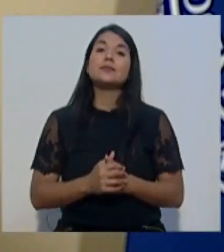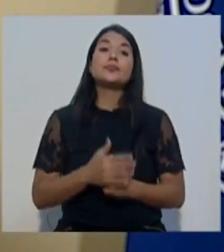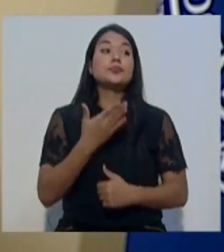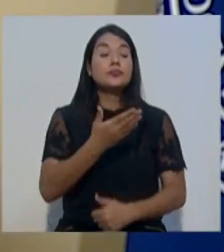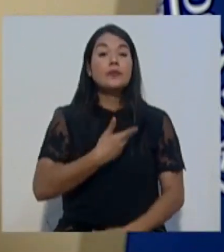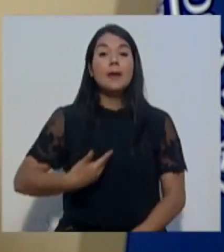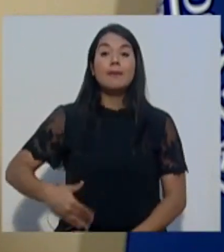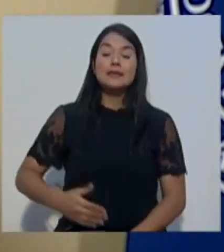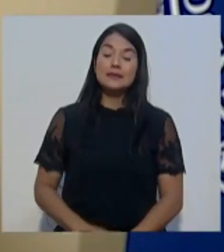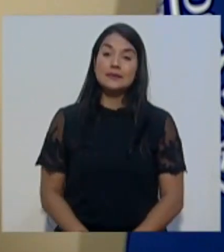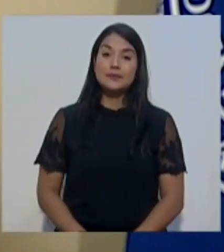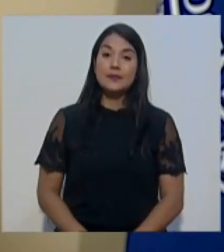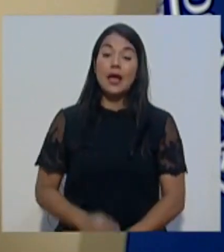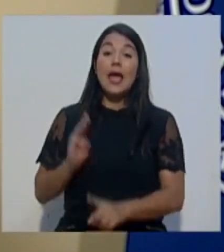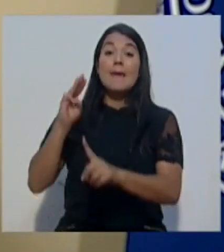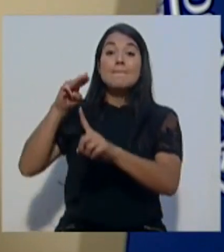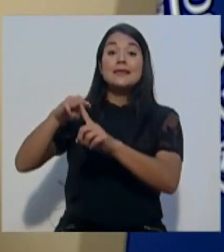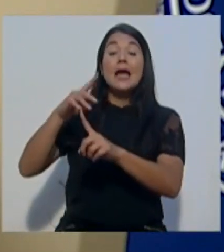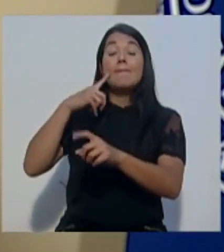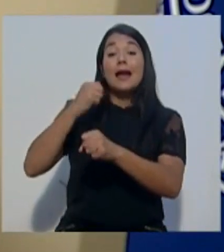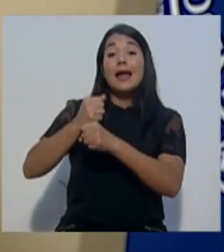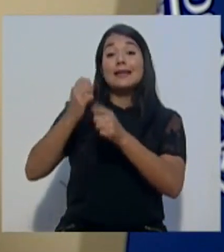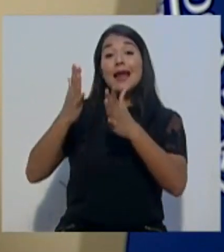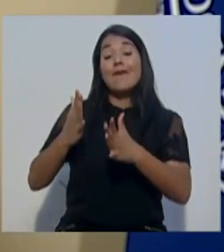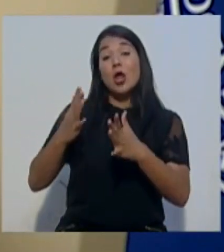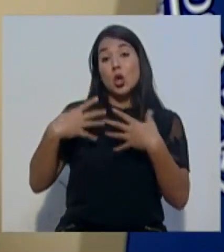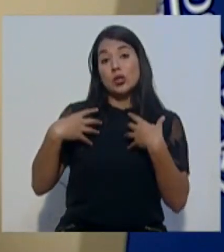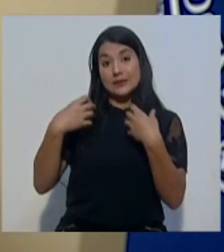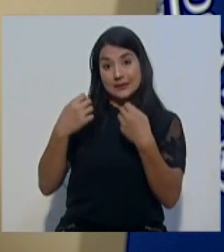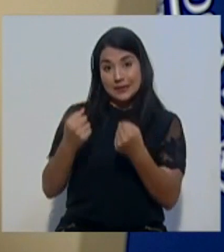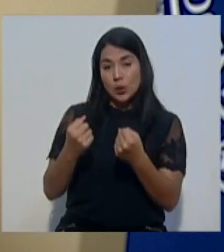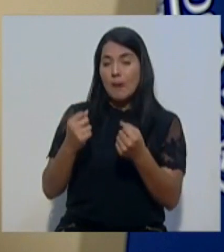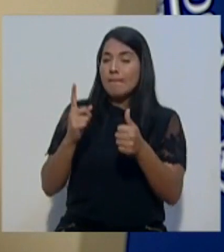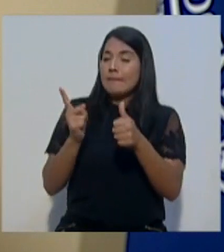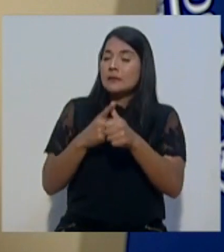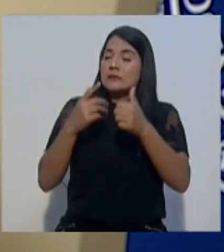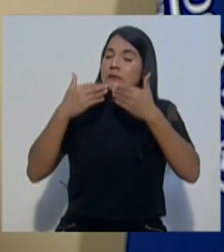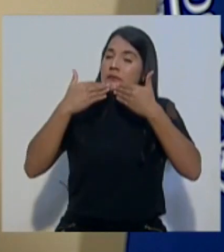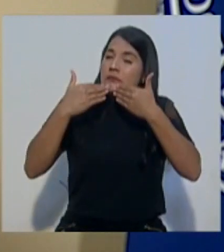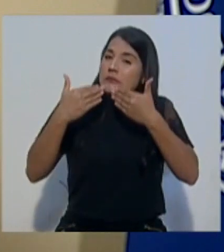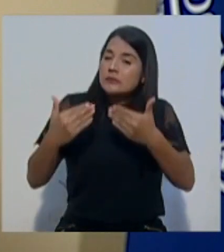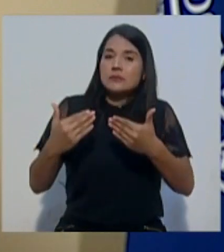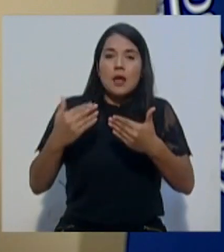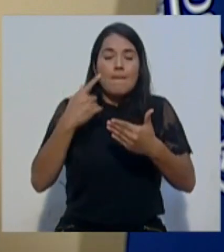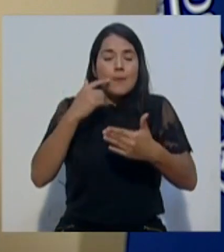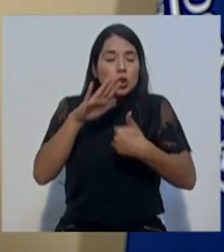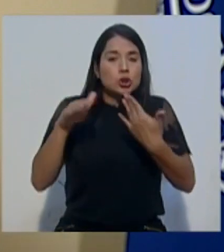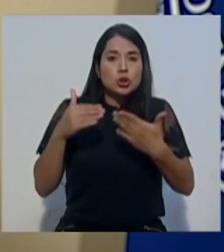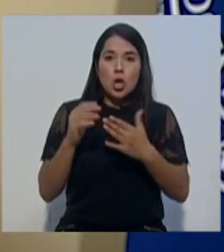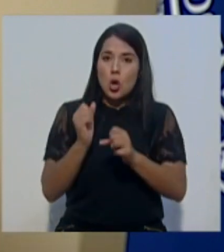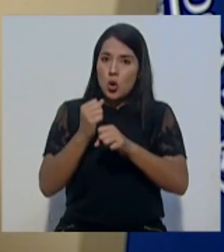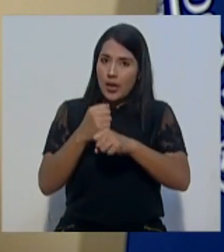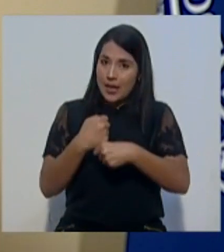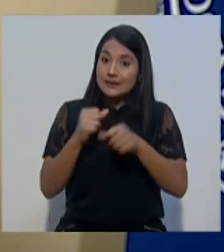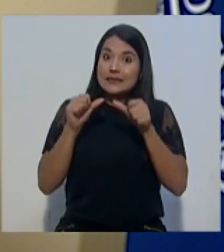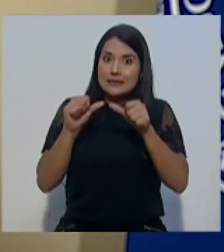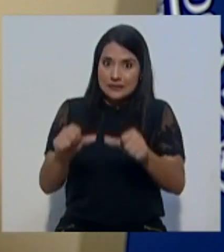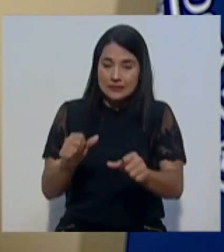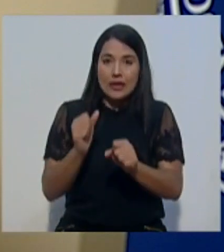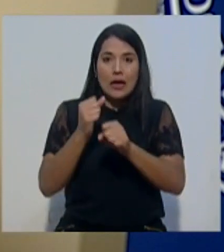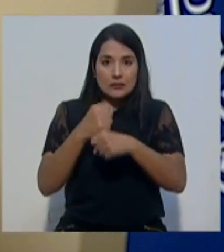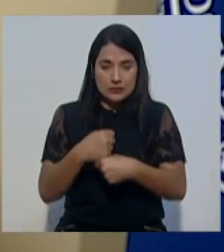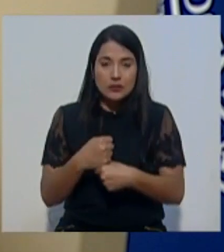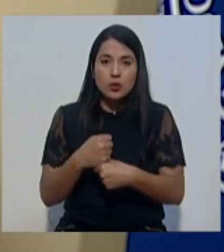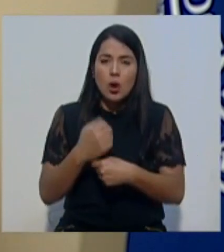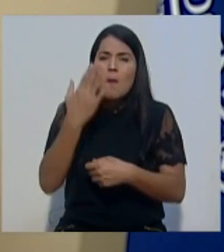presidente. El mensaje para el personal de salud primero es el agradecimiento absoluto por lo que han hecho y lo que siguen haciendo,